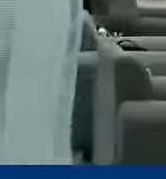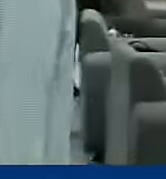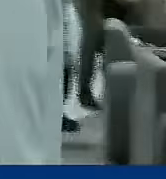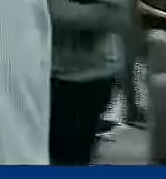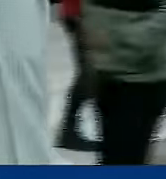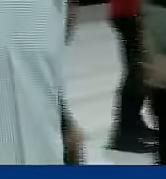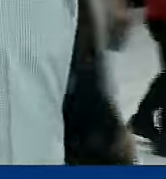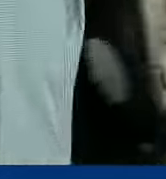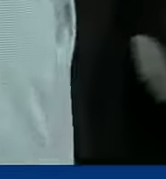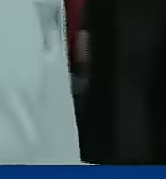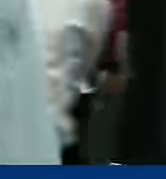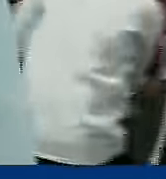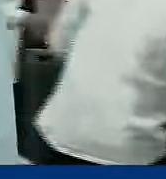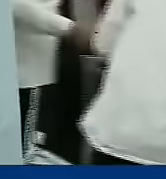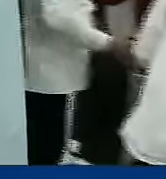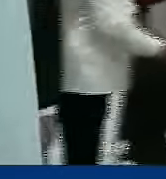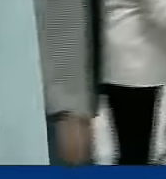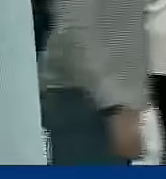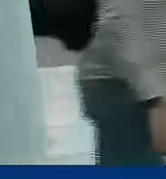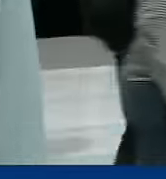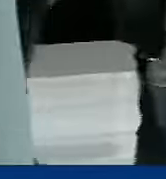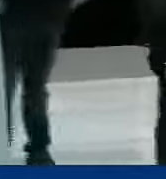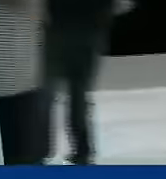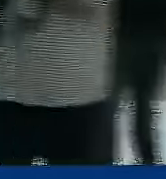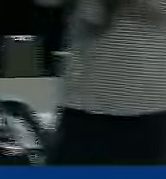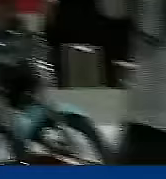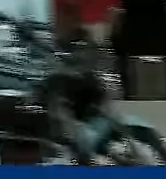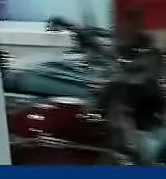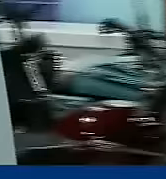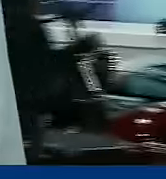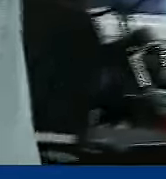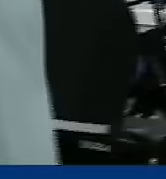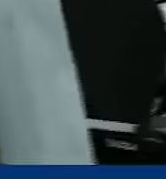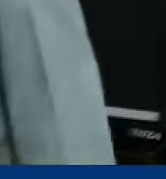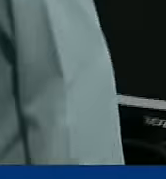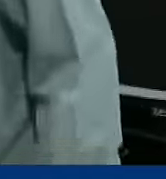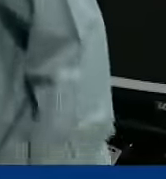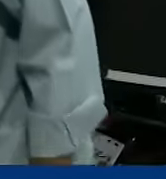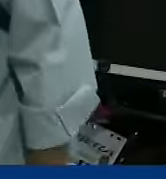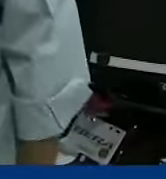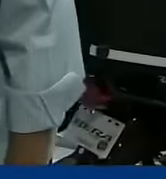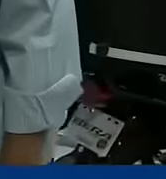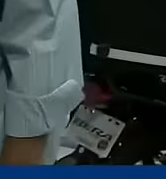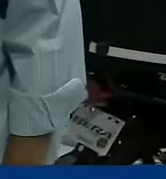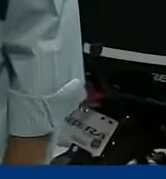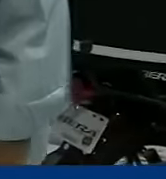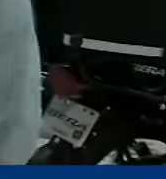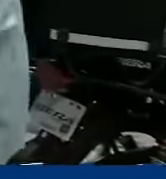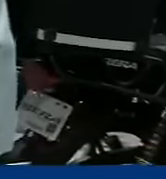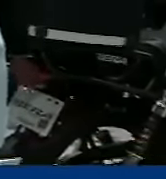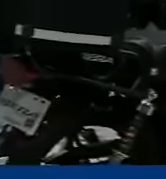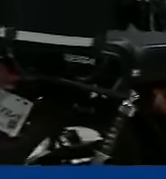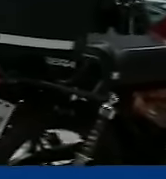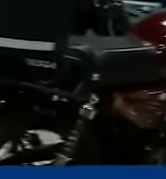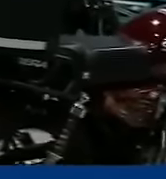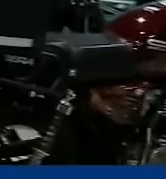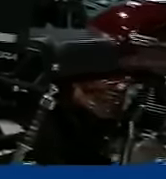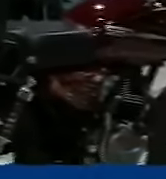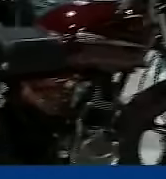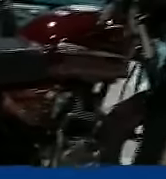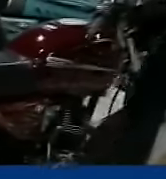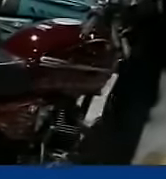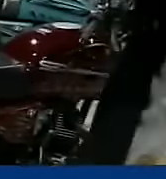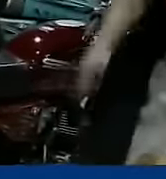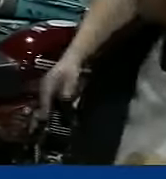tu horizonte en mis ojos. No envidio el vuelo ni el nido al turpial, soy como